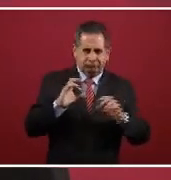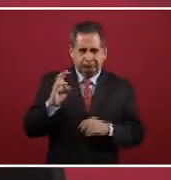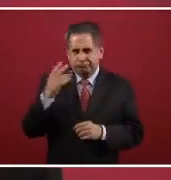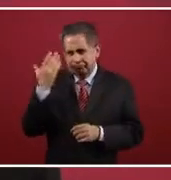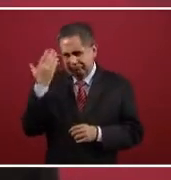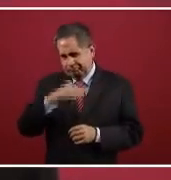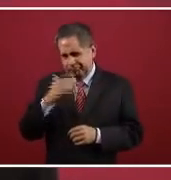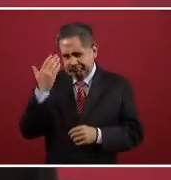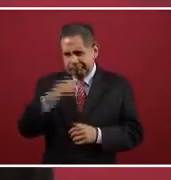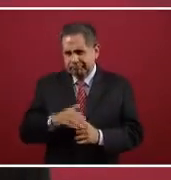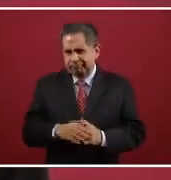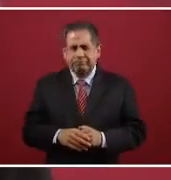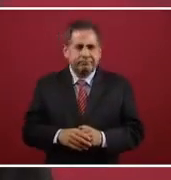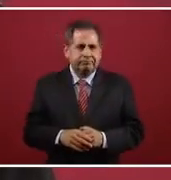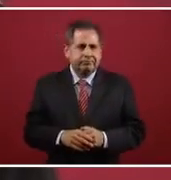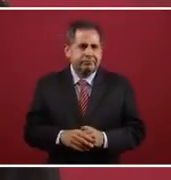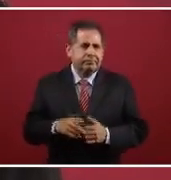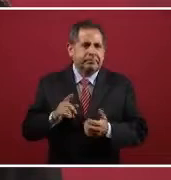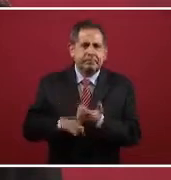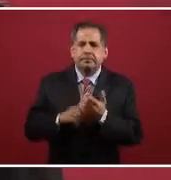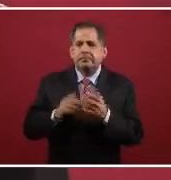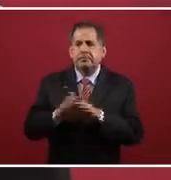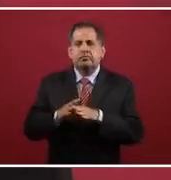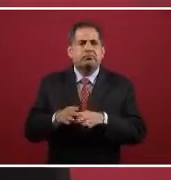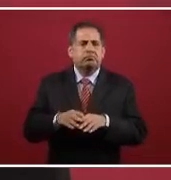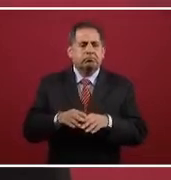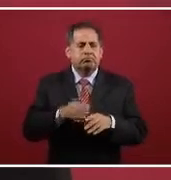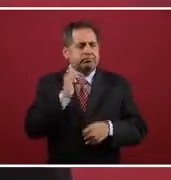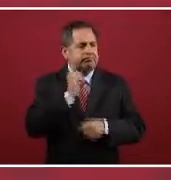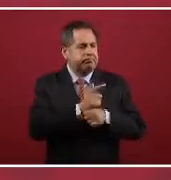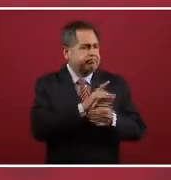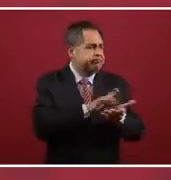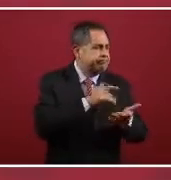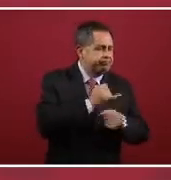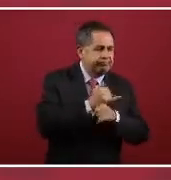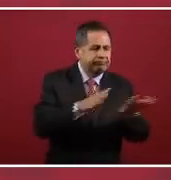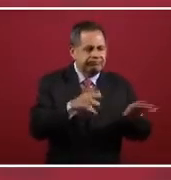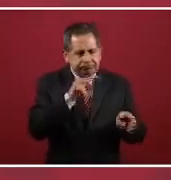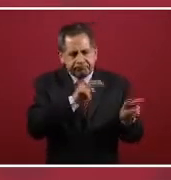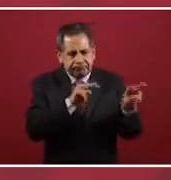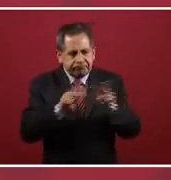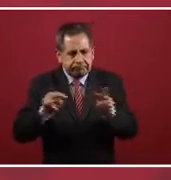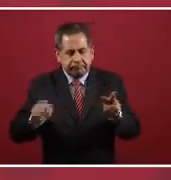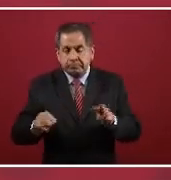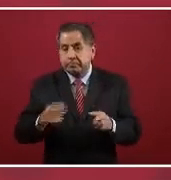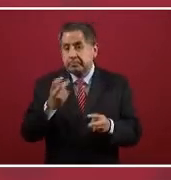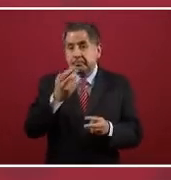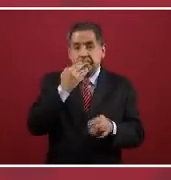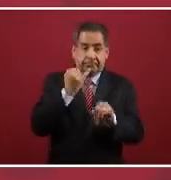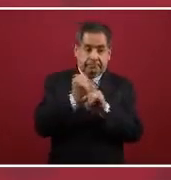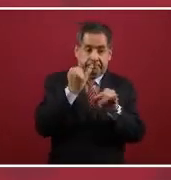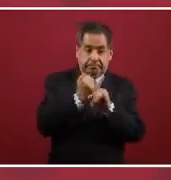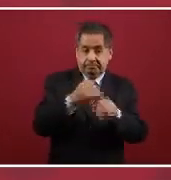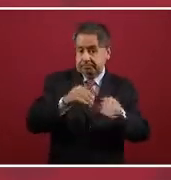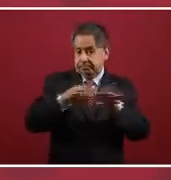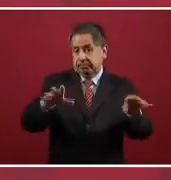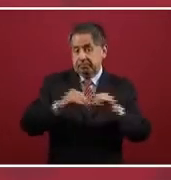y tiene muchas maneras de informarse, por eso hablo de las benditas redes